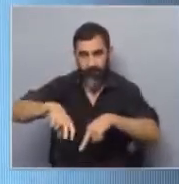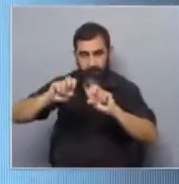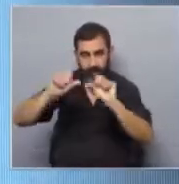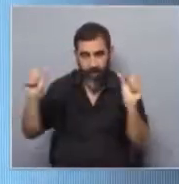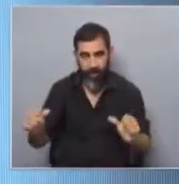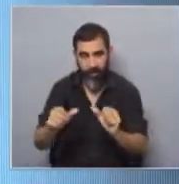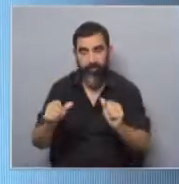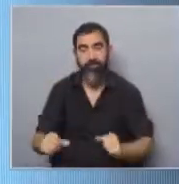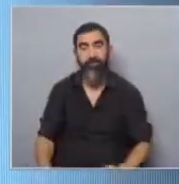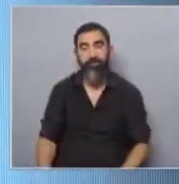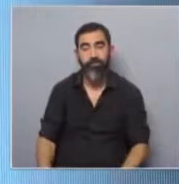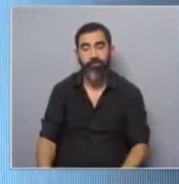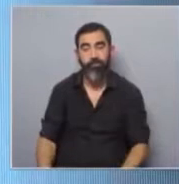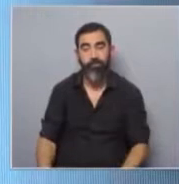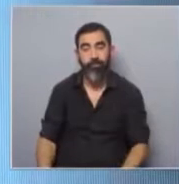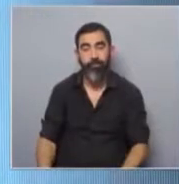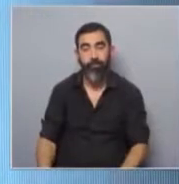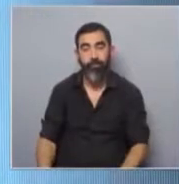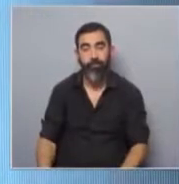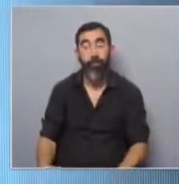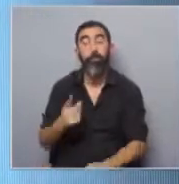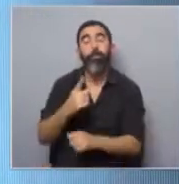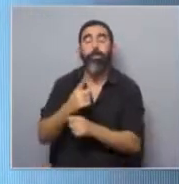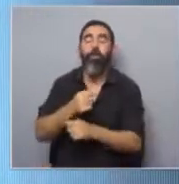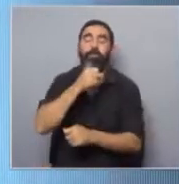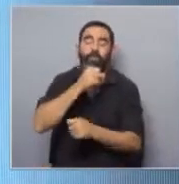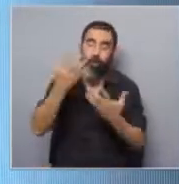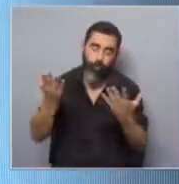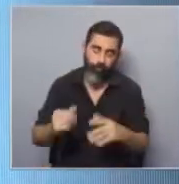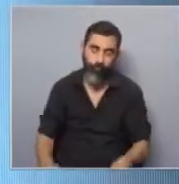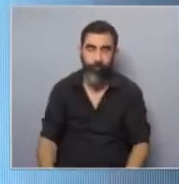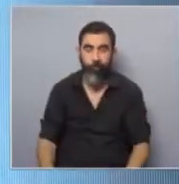¿no? Nosotros llamémosle Sotelo viejo, como